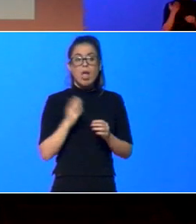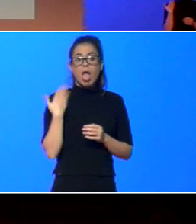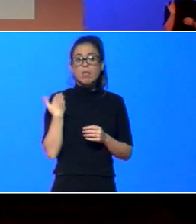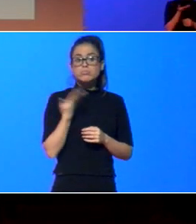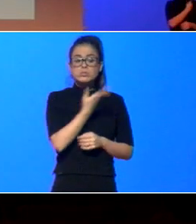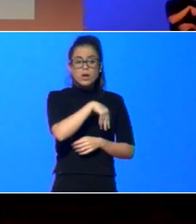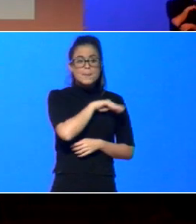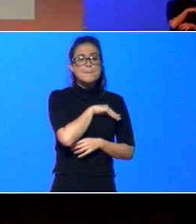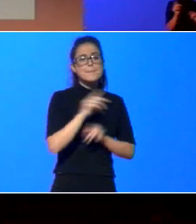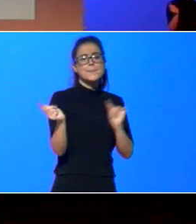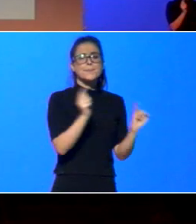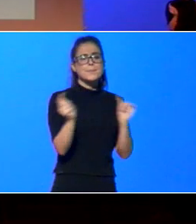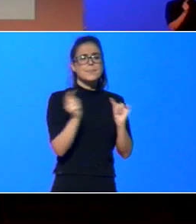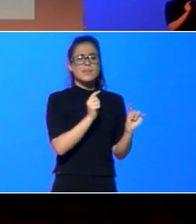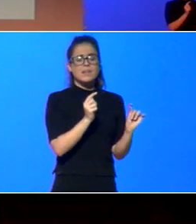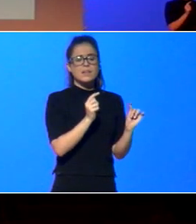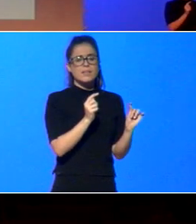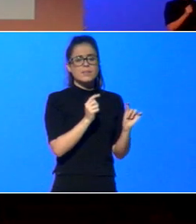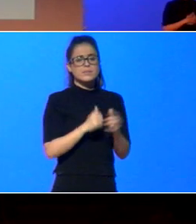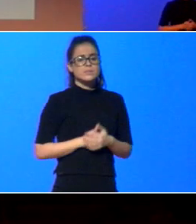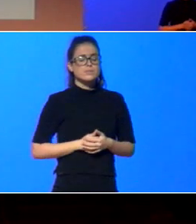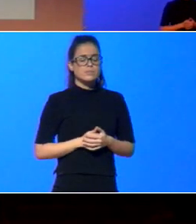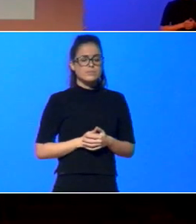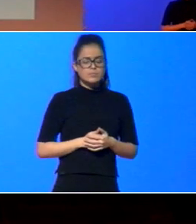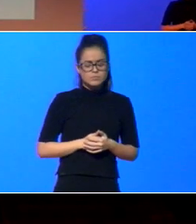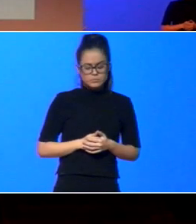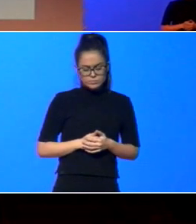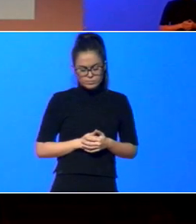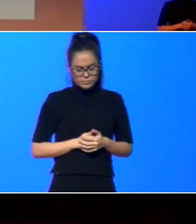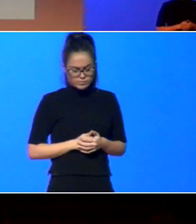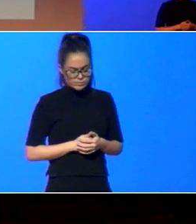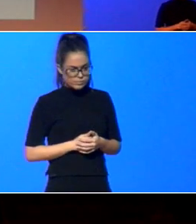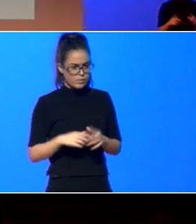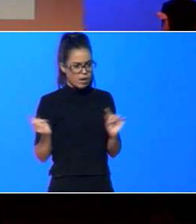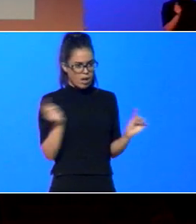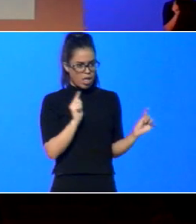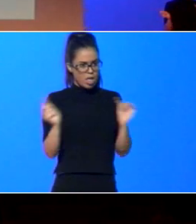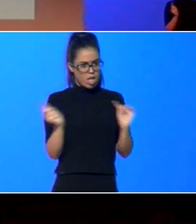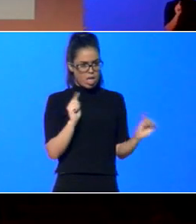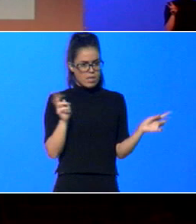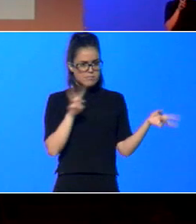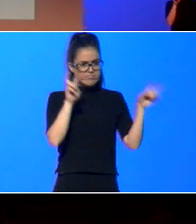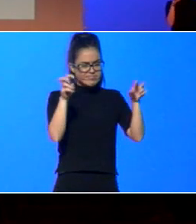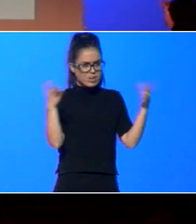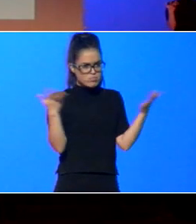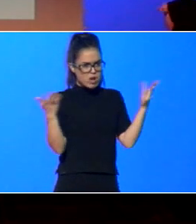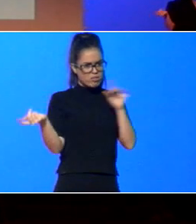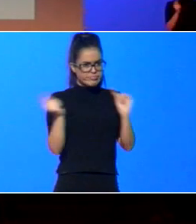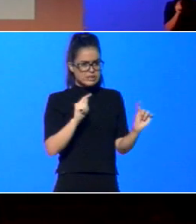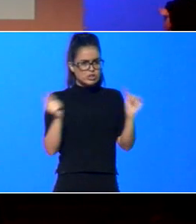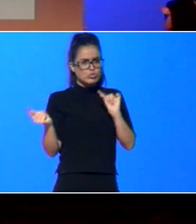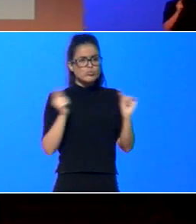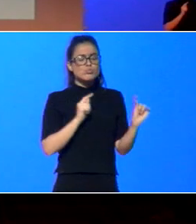se discutía también pongo muchas veces Este ejemplo En España se discutía una discusión sobre si